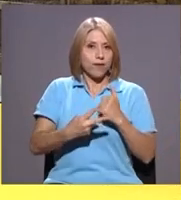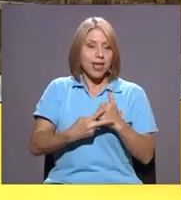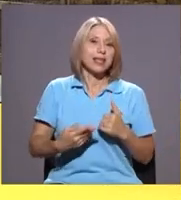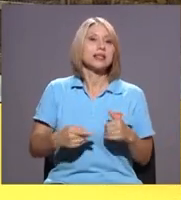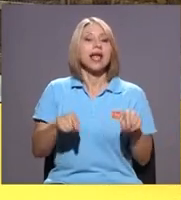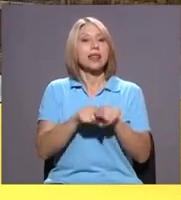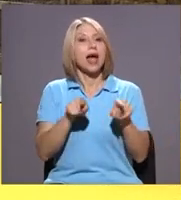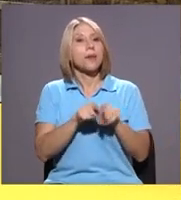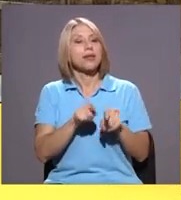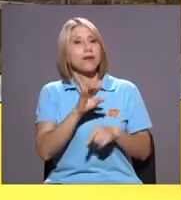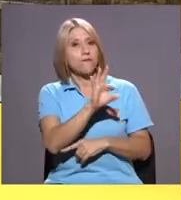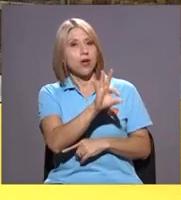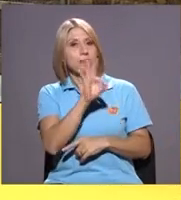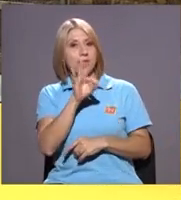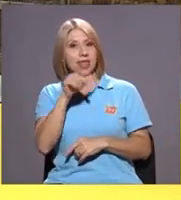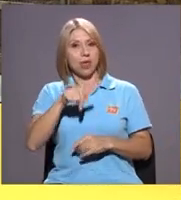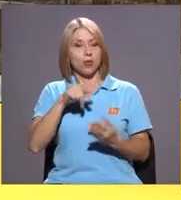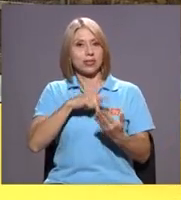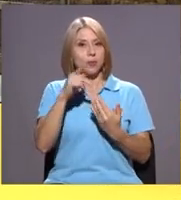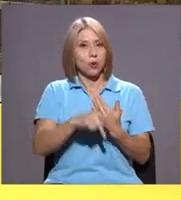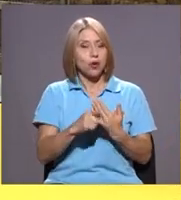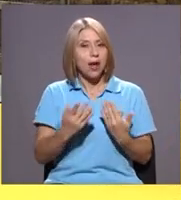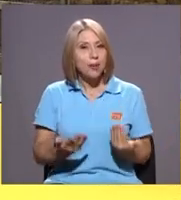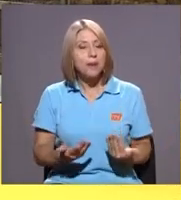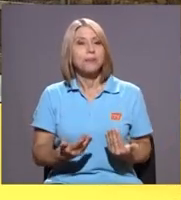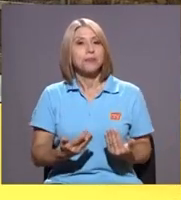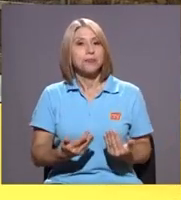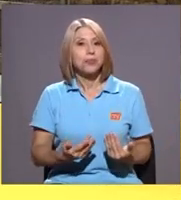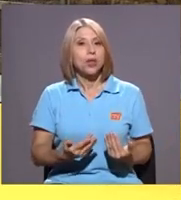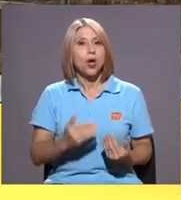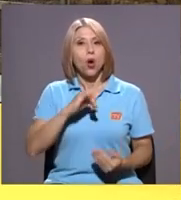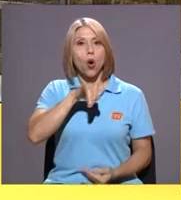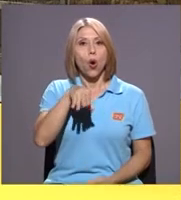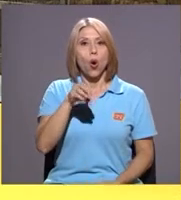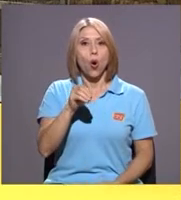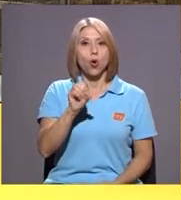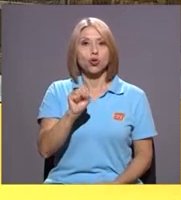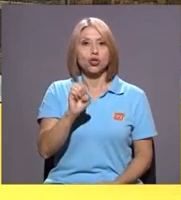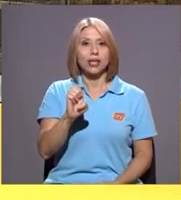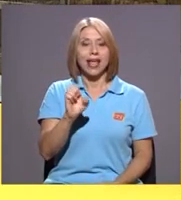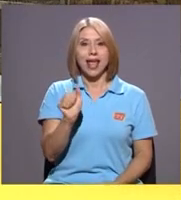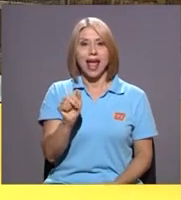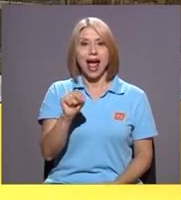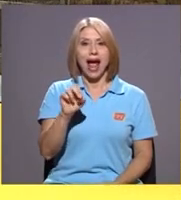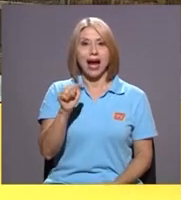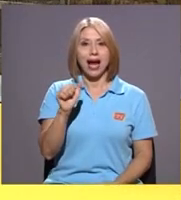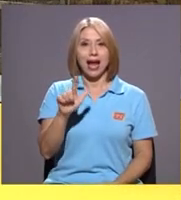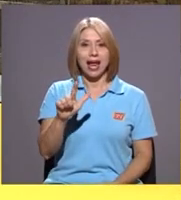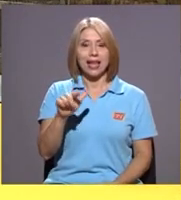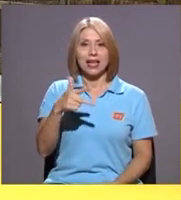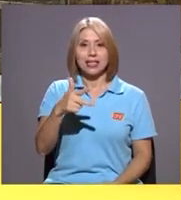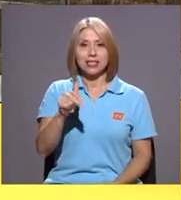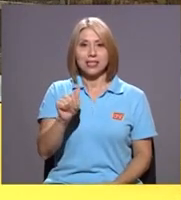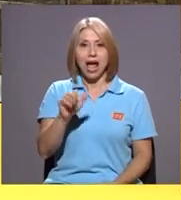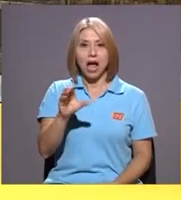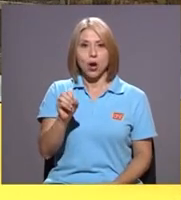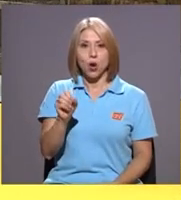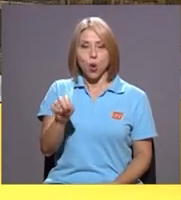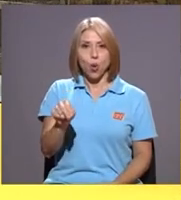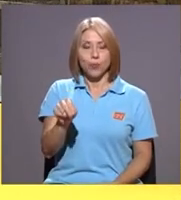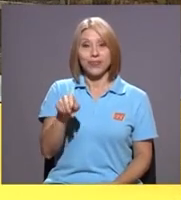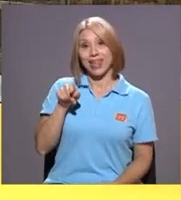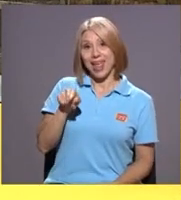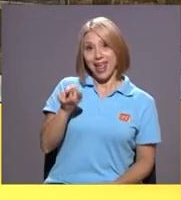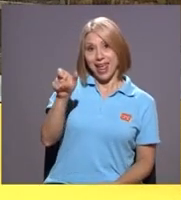fue invitado, repito, en este programa, don José Ángel Chacón, quien en el